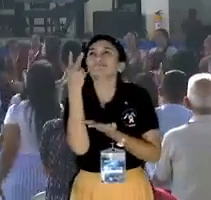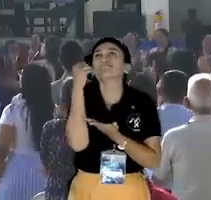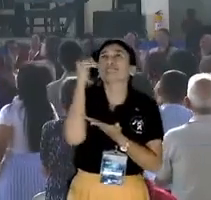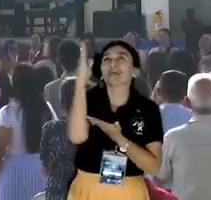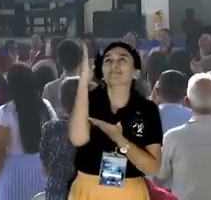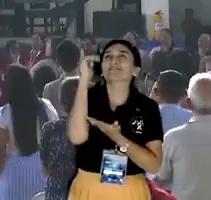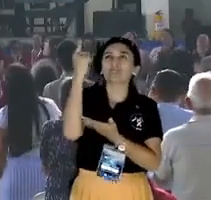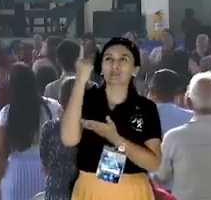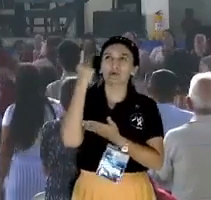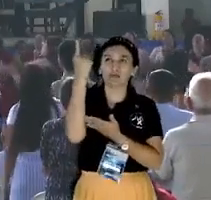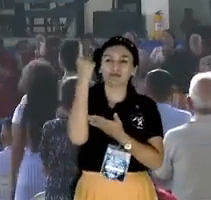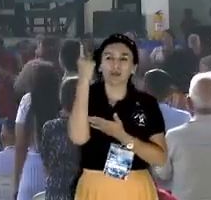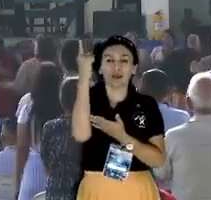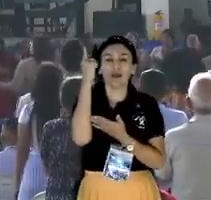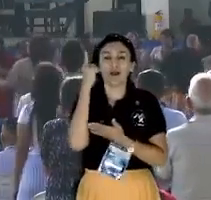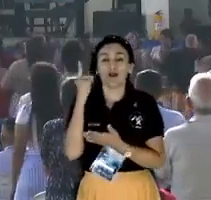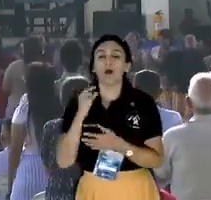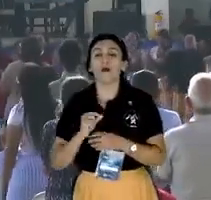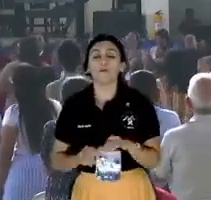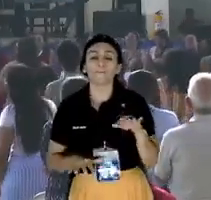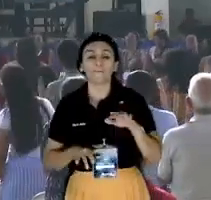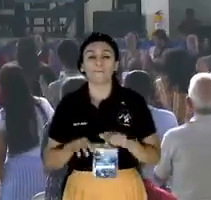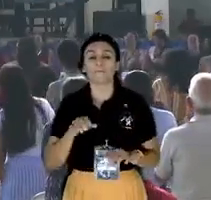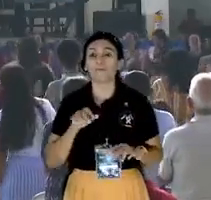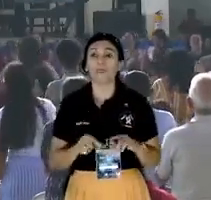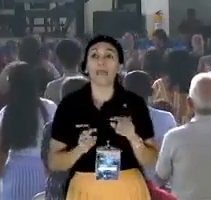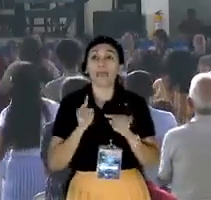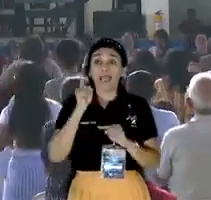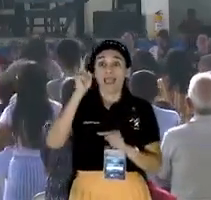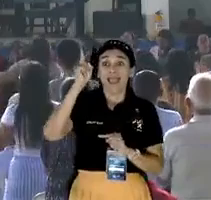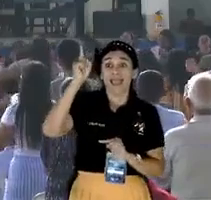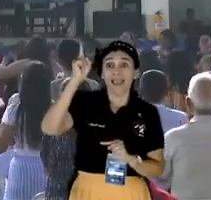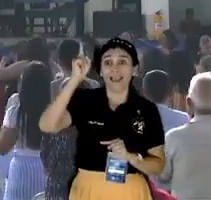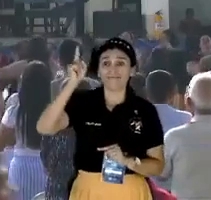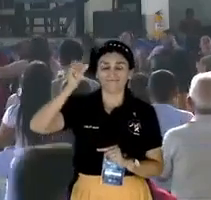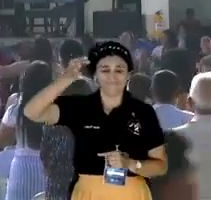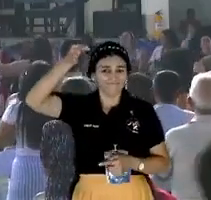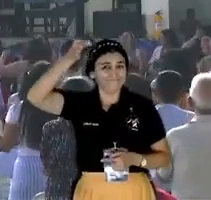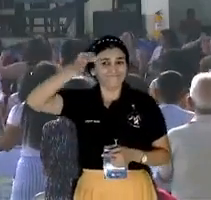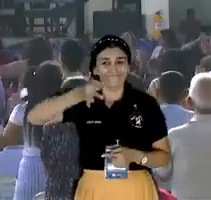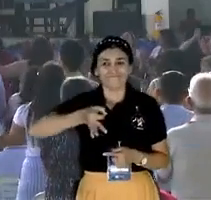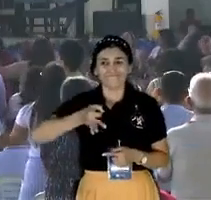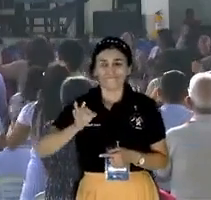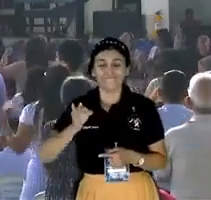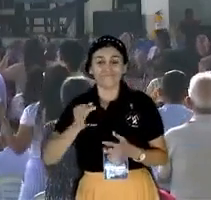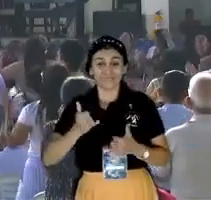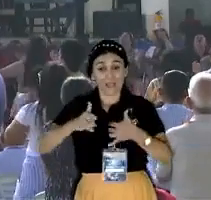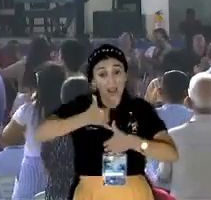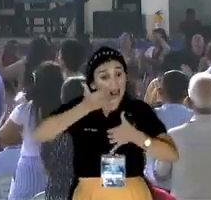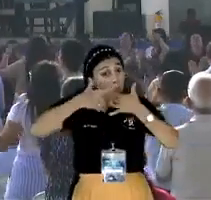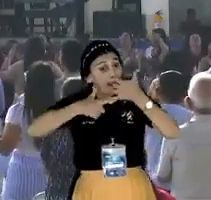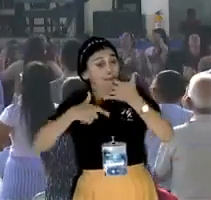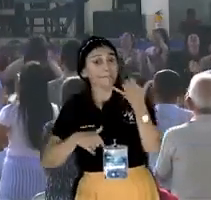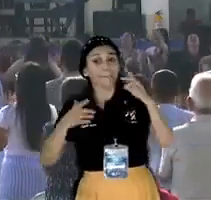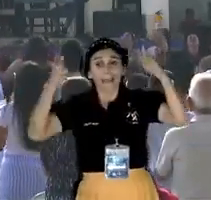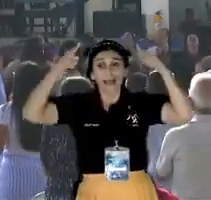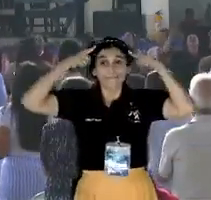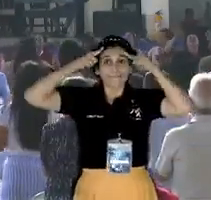digo, Jesucristo es Dios. El gran yo soy, el alfa y la omega. El rey del rey,